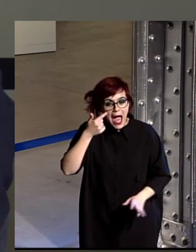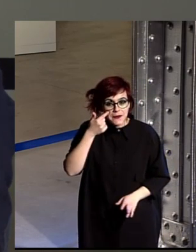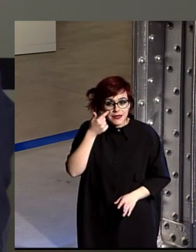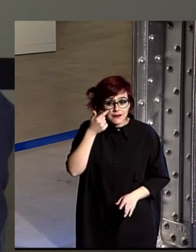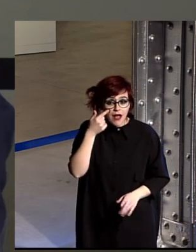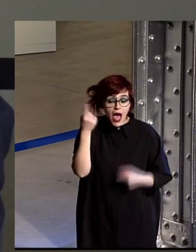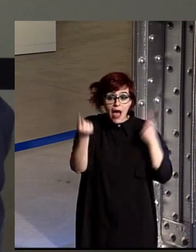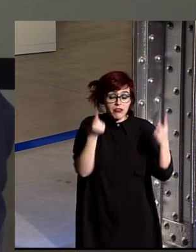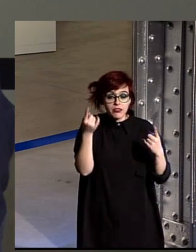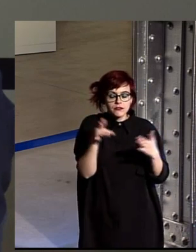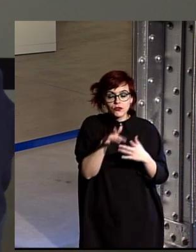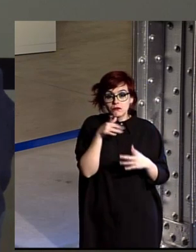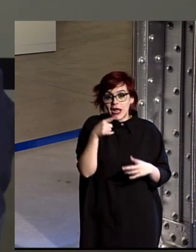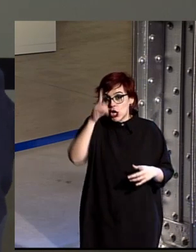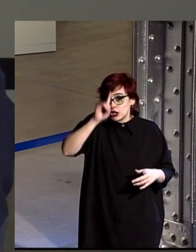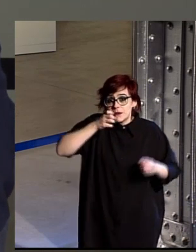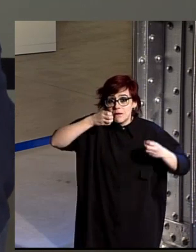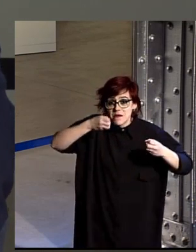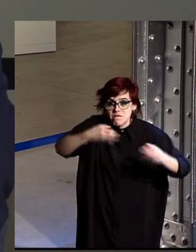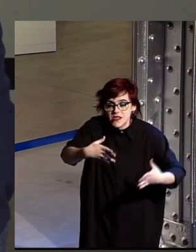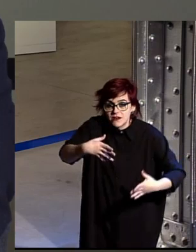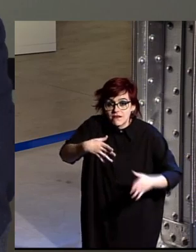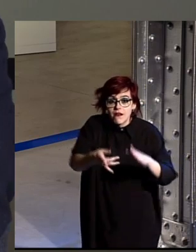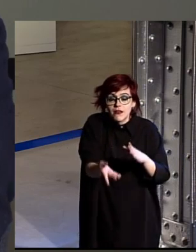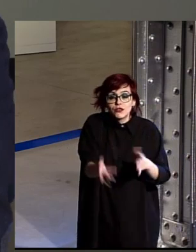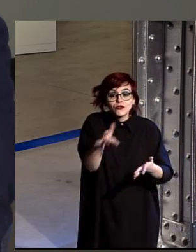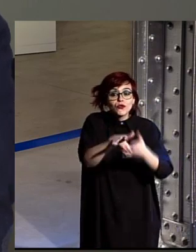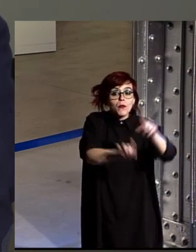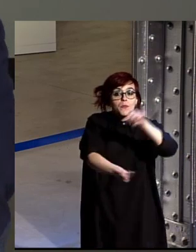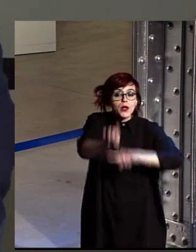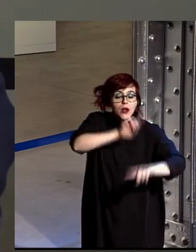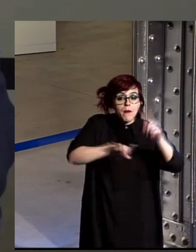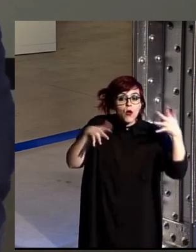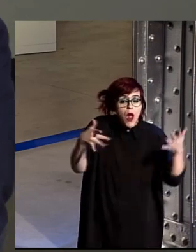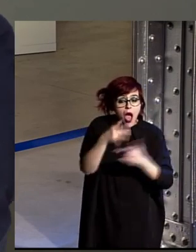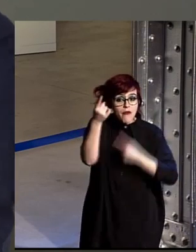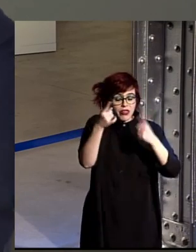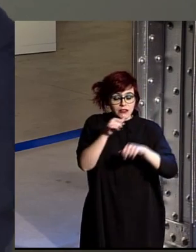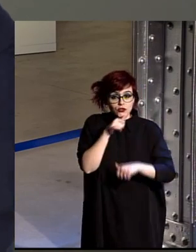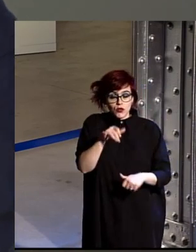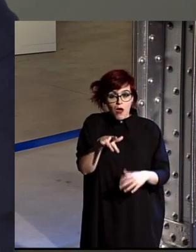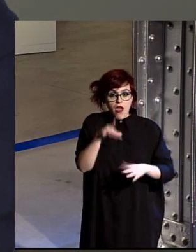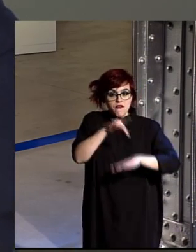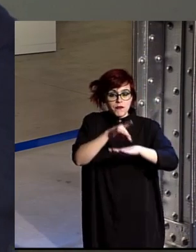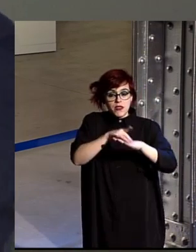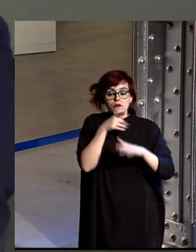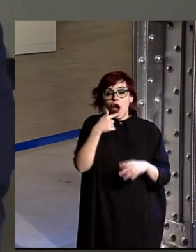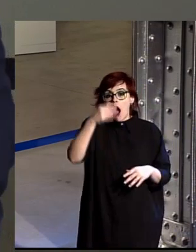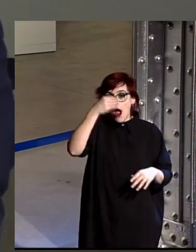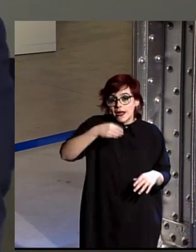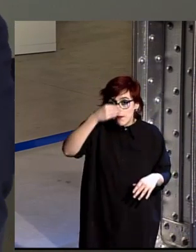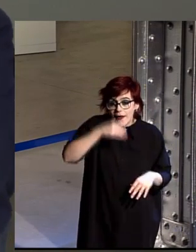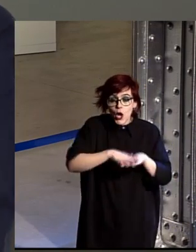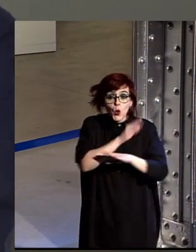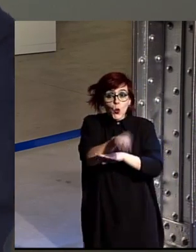veces simplemente es que no se sabe qué es, son enfermedades, muchas de ellas son autolimitantes. Para curarte la gripe, que no se